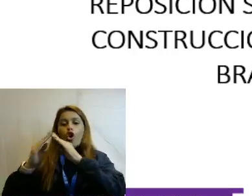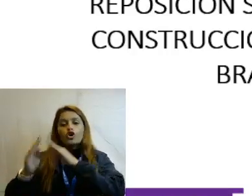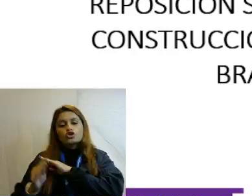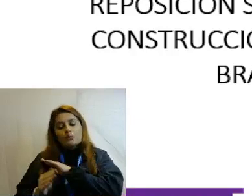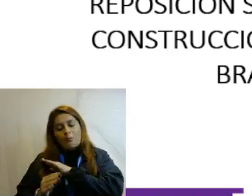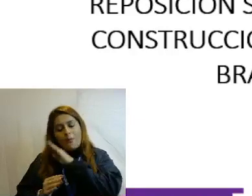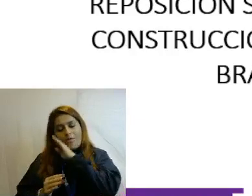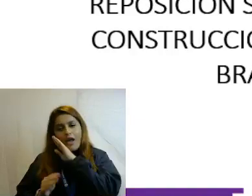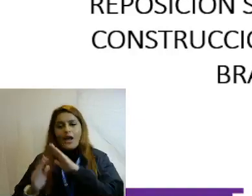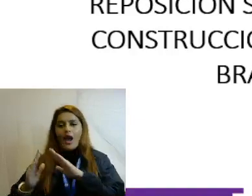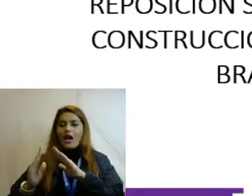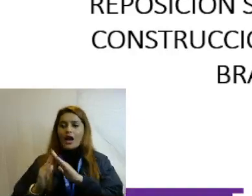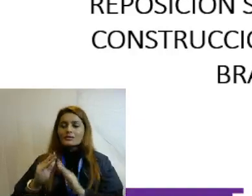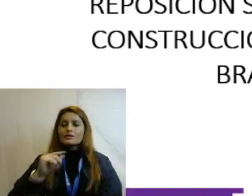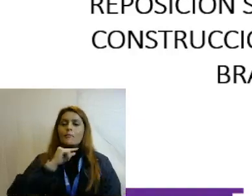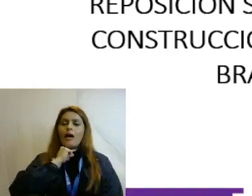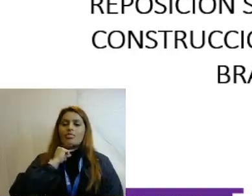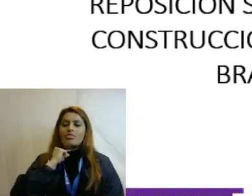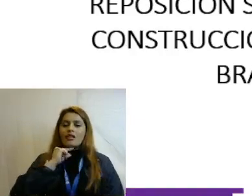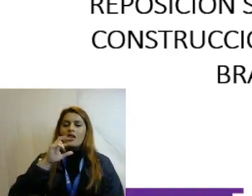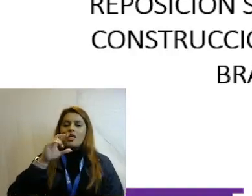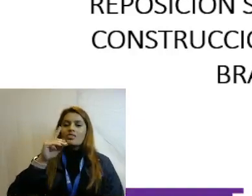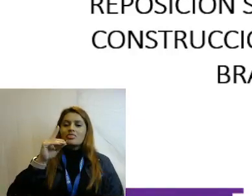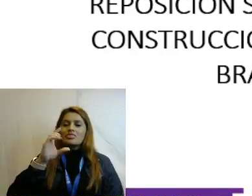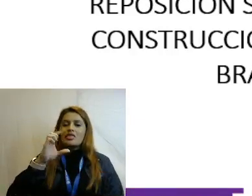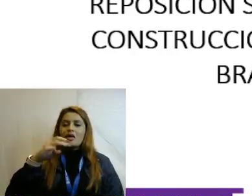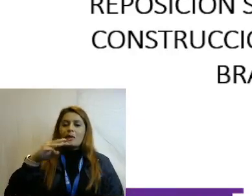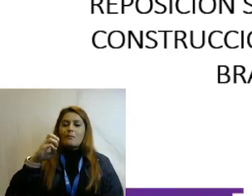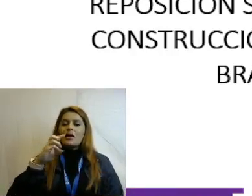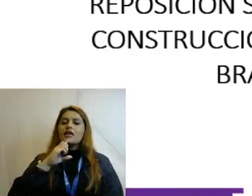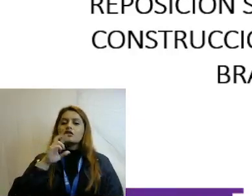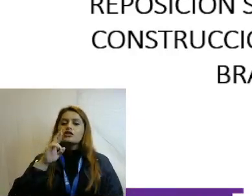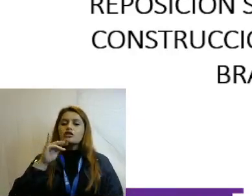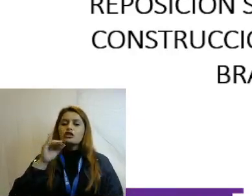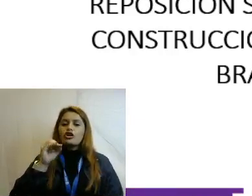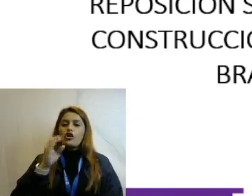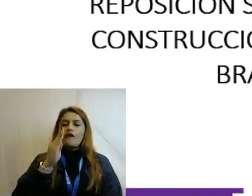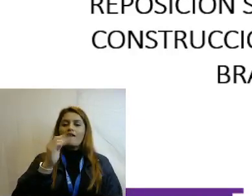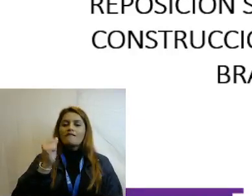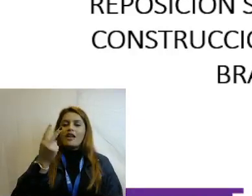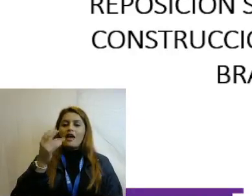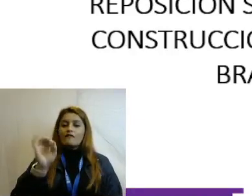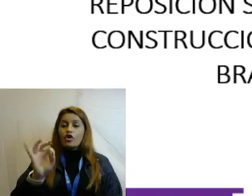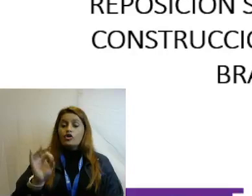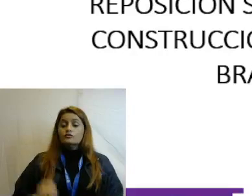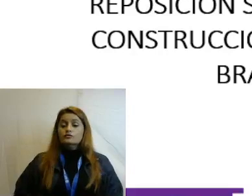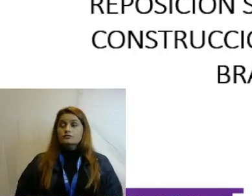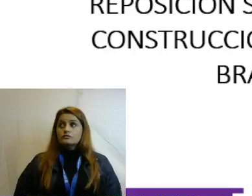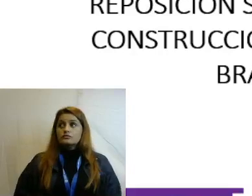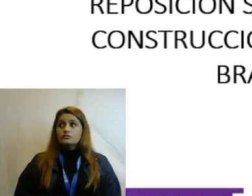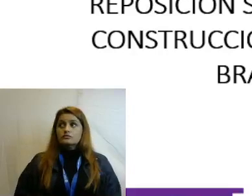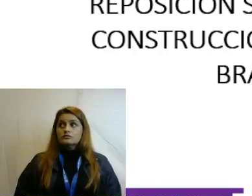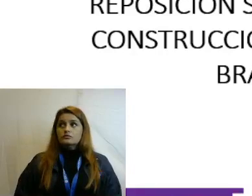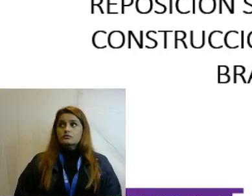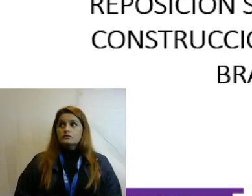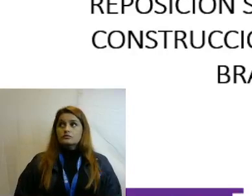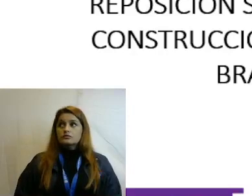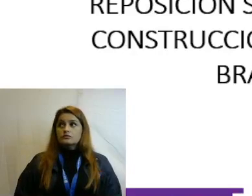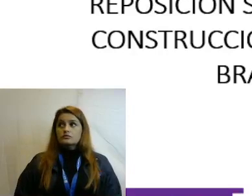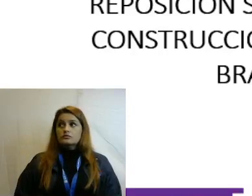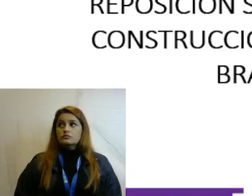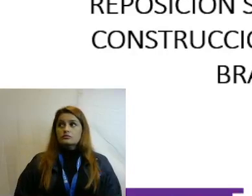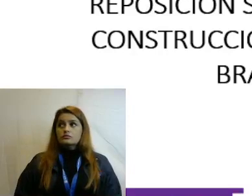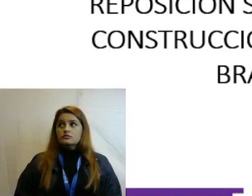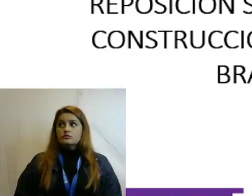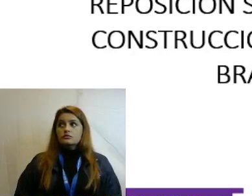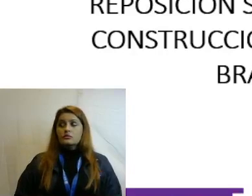o el mejoramiento también de la casa de hospedaje Padre Demetrio Bravo, Hoy Don Tito no nos pudo acompañar, entiendo que por motivos de salud